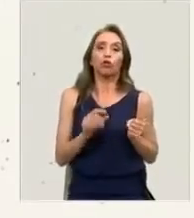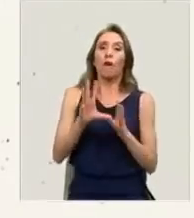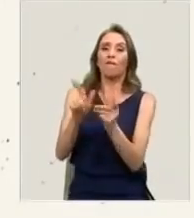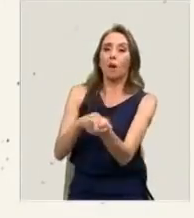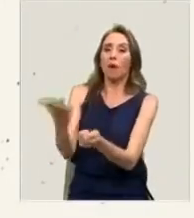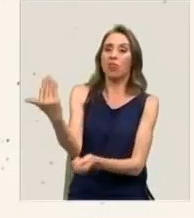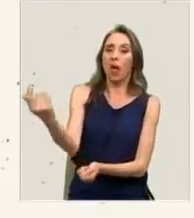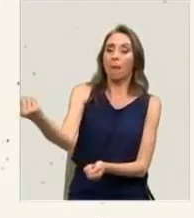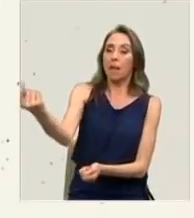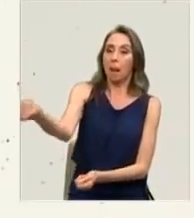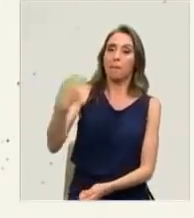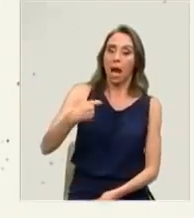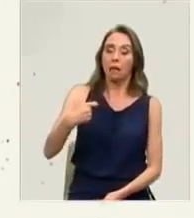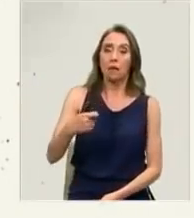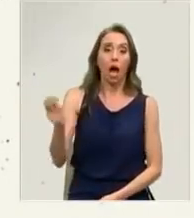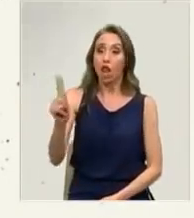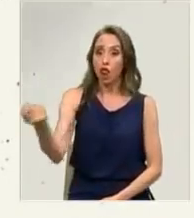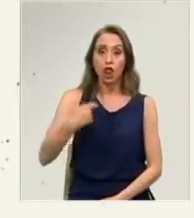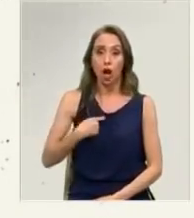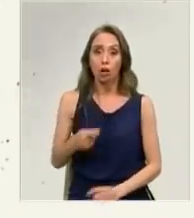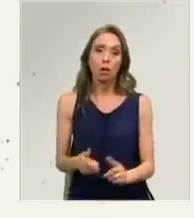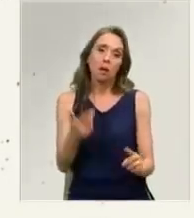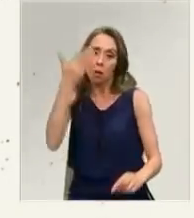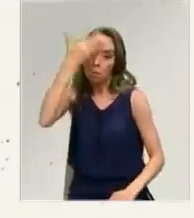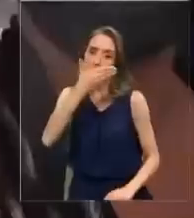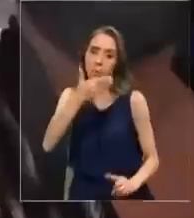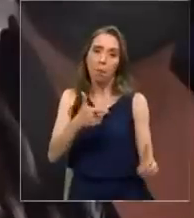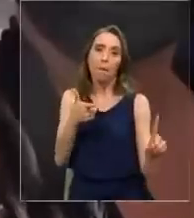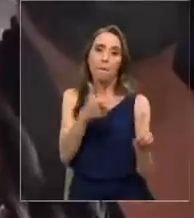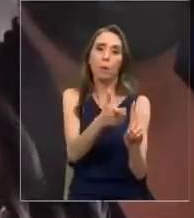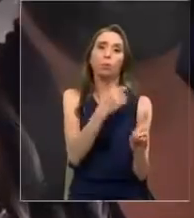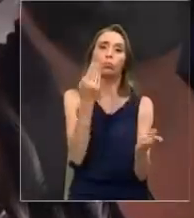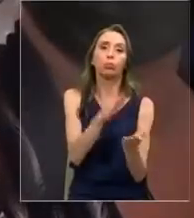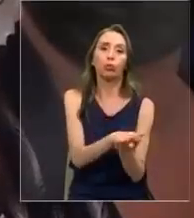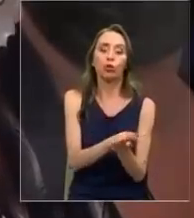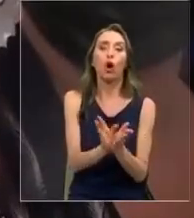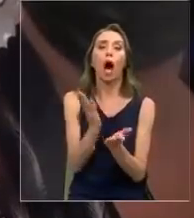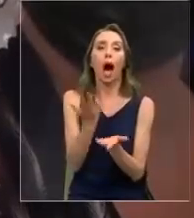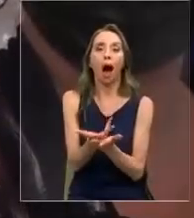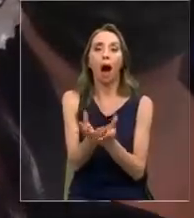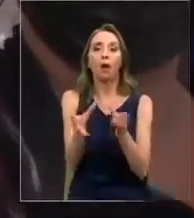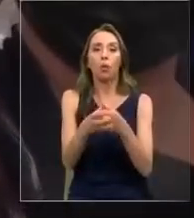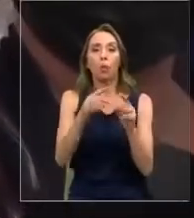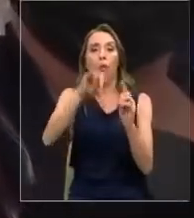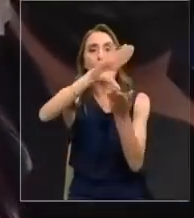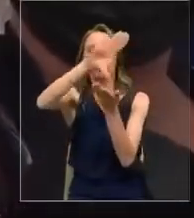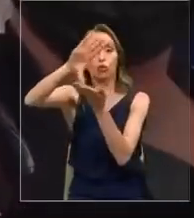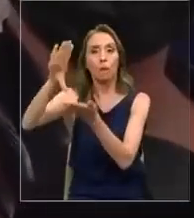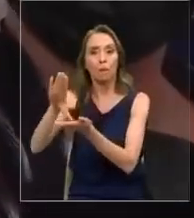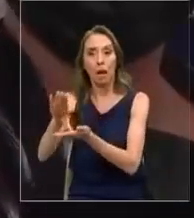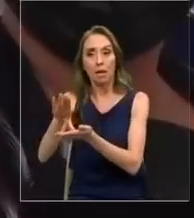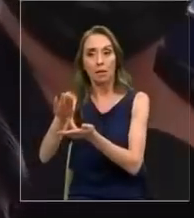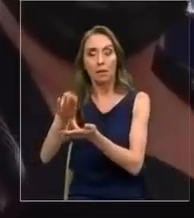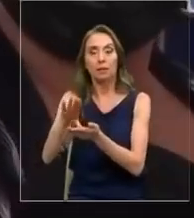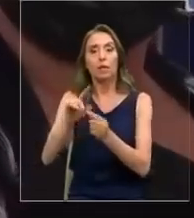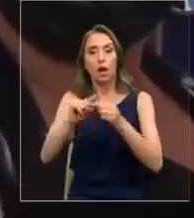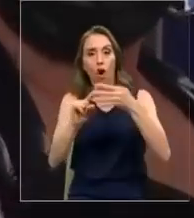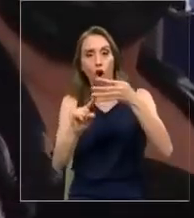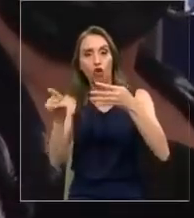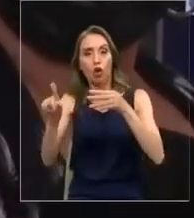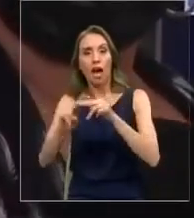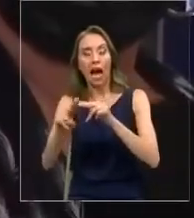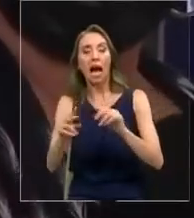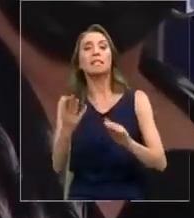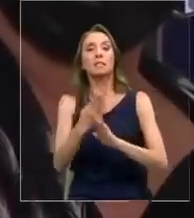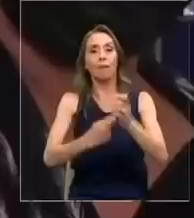Tras no recibir el pago, lo asesinaron a sangre fría. Existen bandas extranjeras aquí en diversos delitos, lo hemos